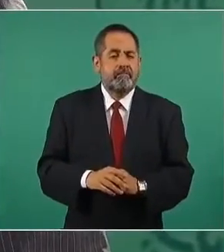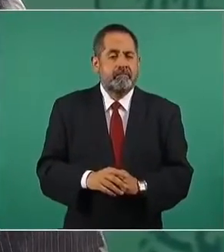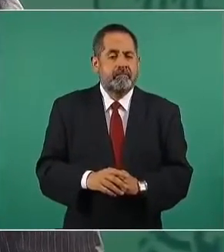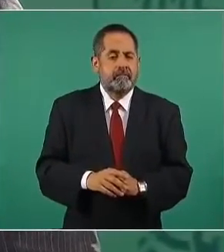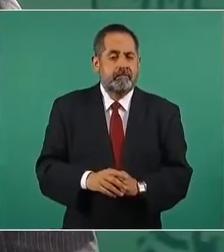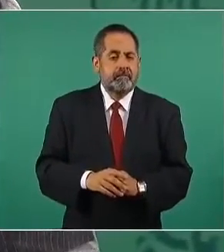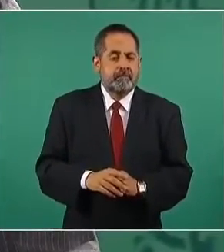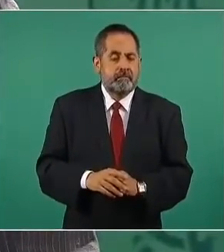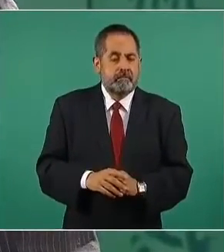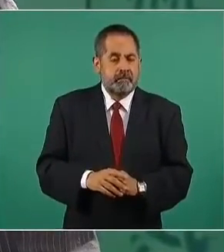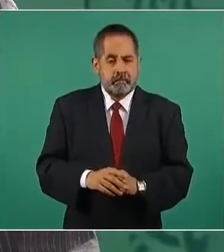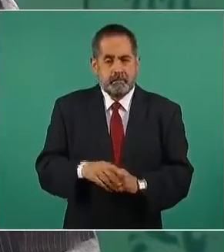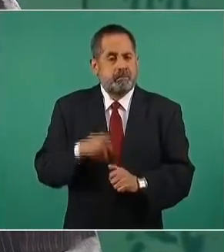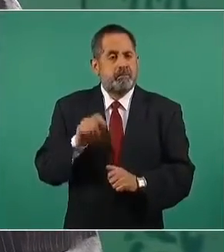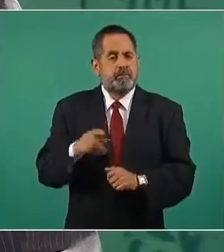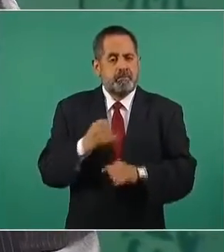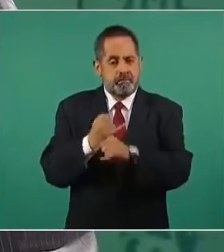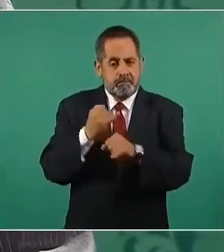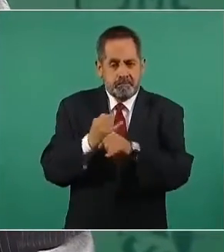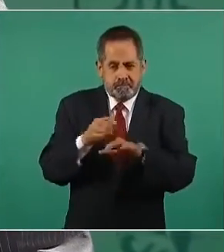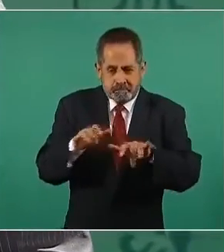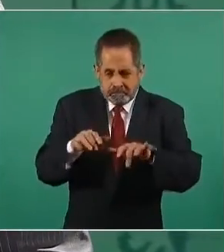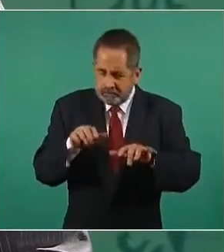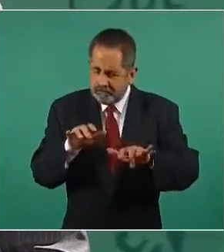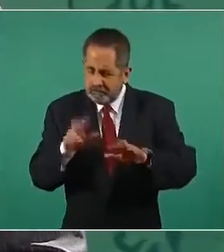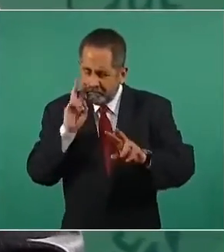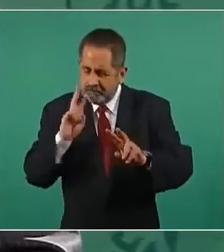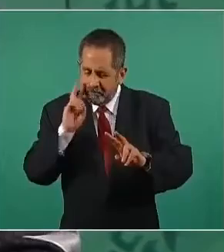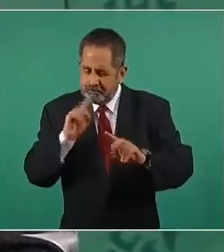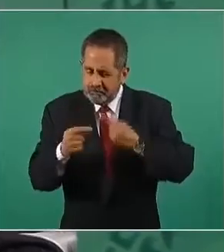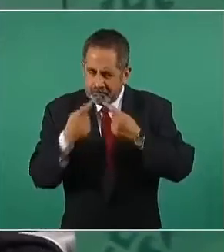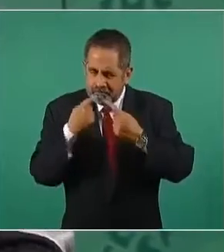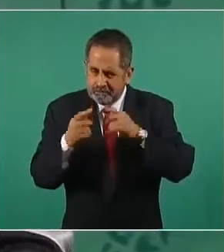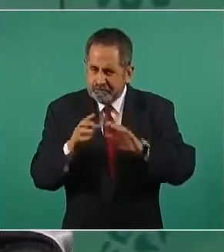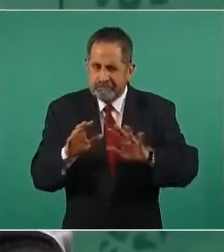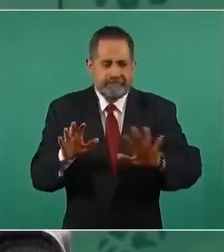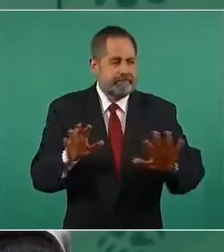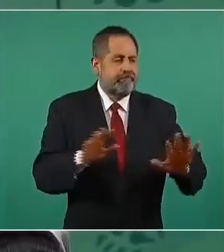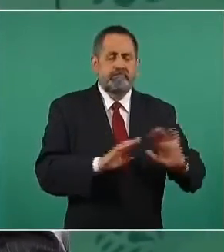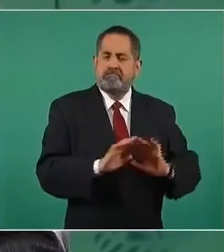a interactuar en las redes.